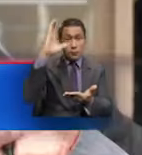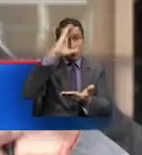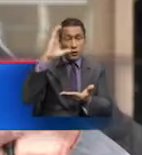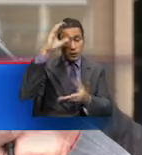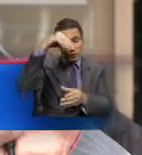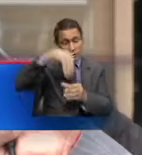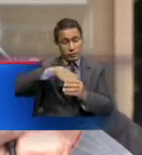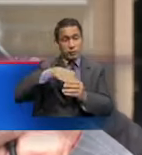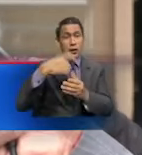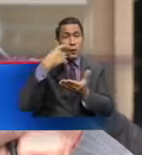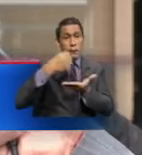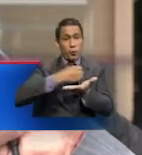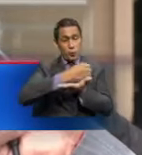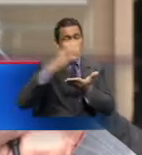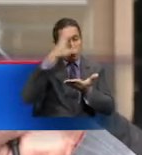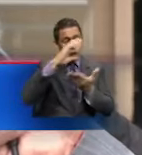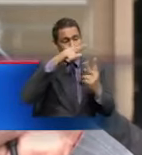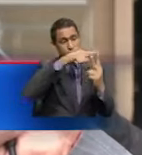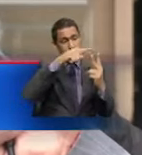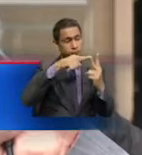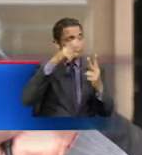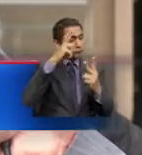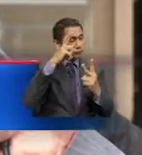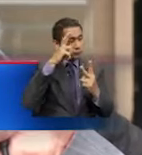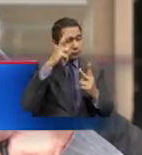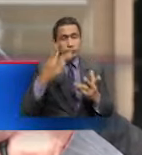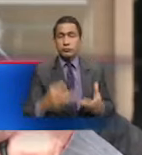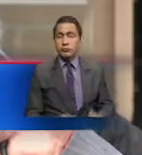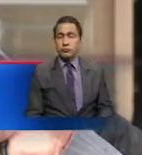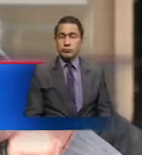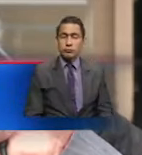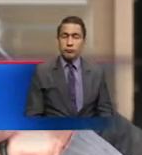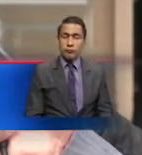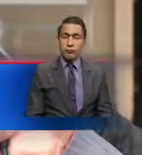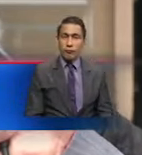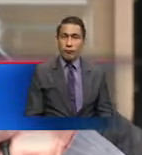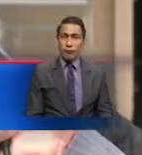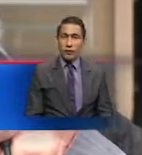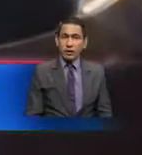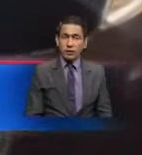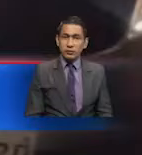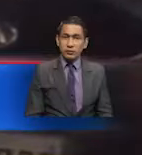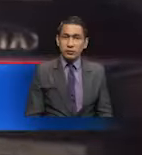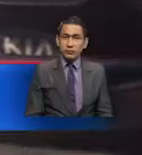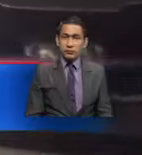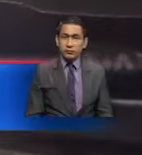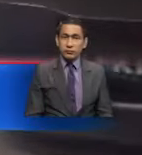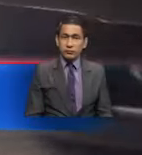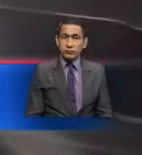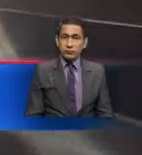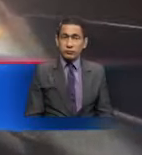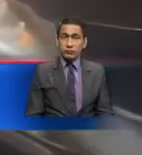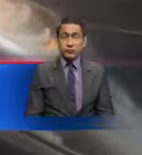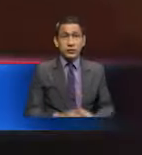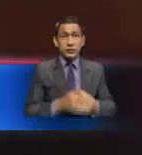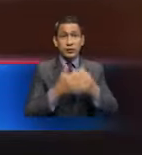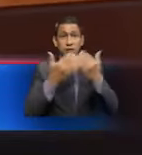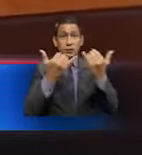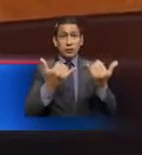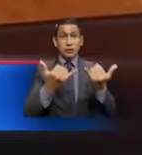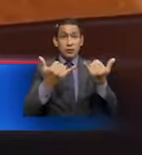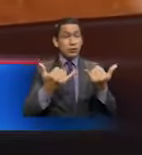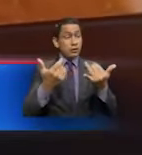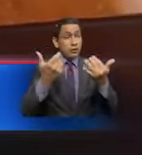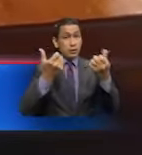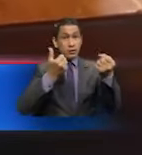De forma voluntaria y por los tatuajes, ellos han indicado voluntariamente que pertenecen a la GDO. El carro en el que se movilizaban tenía inconsistencias en